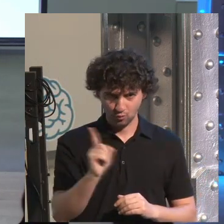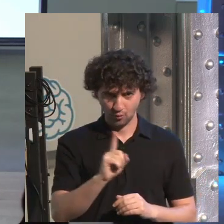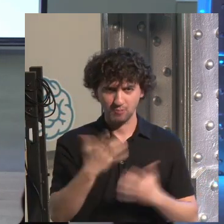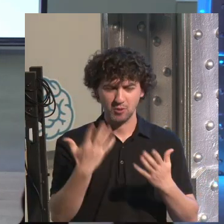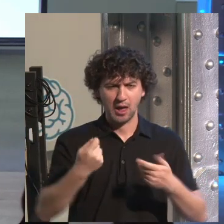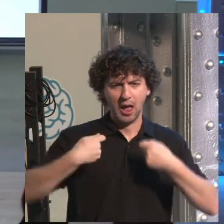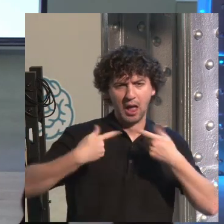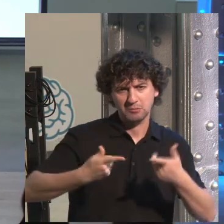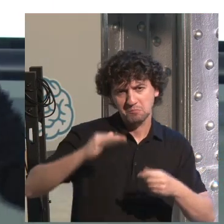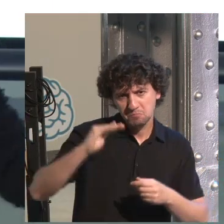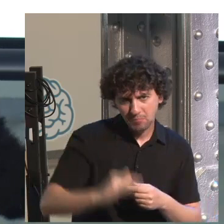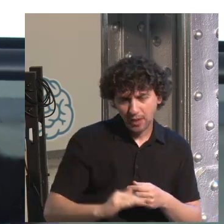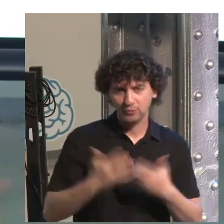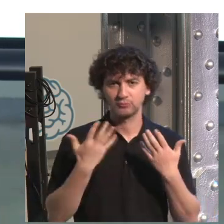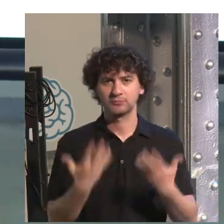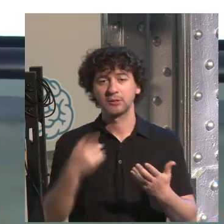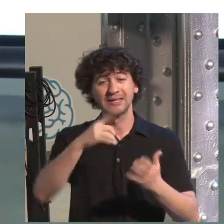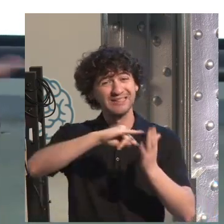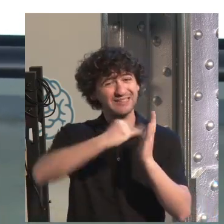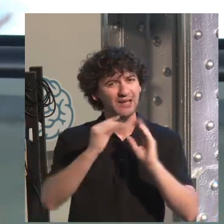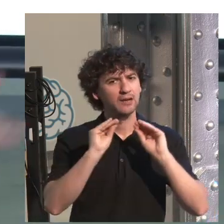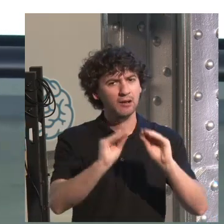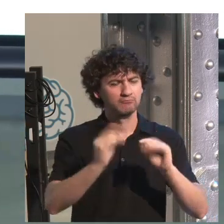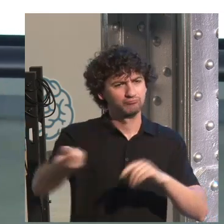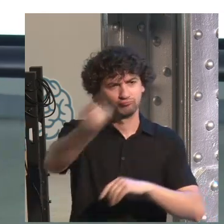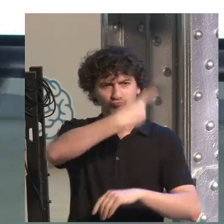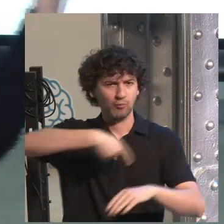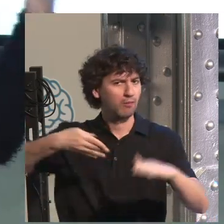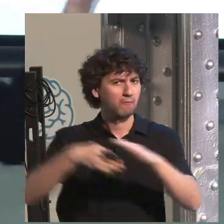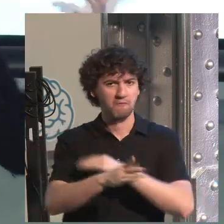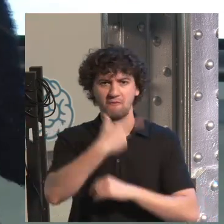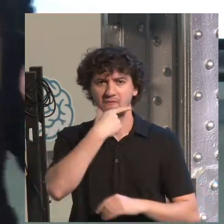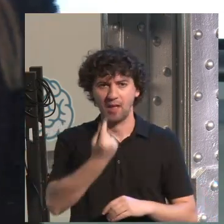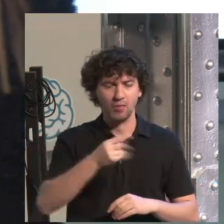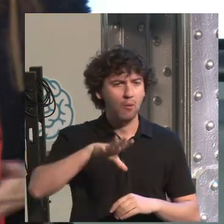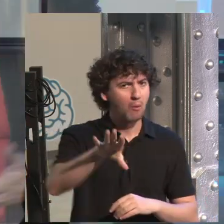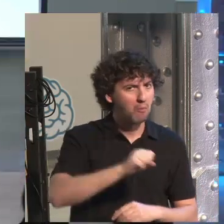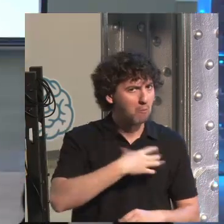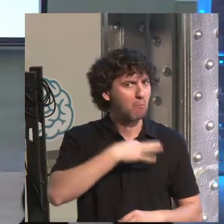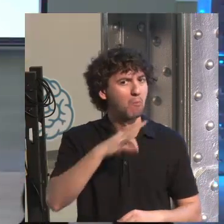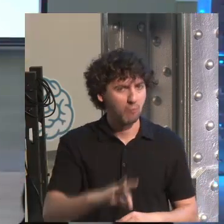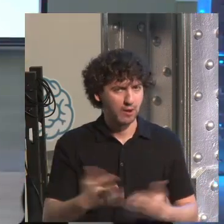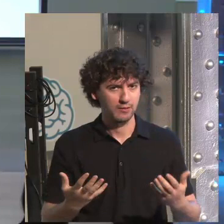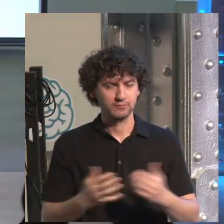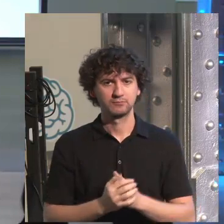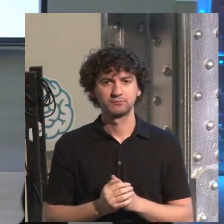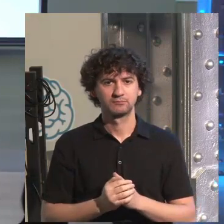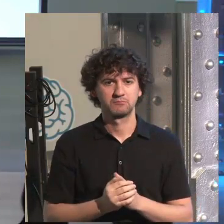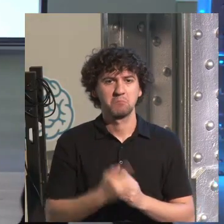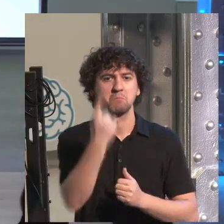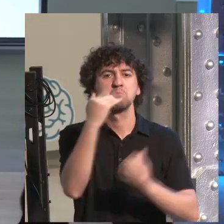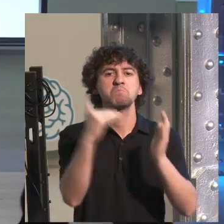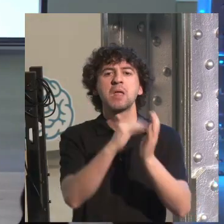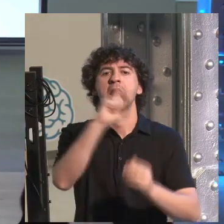poco costosa y de hecho es una técnica que está accesible a muchos de nosotros y podemos comprar sistemas de estos por 1.000